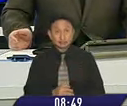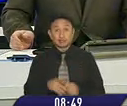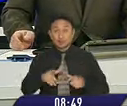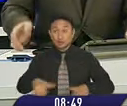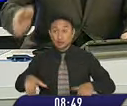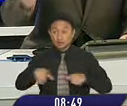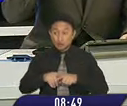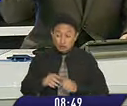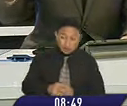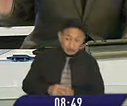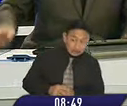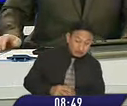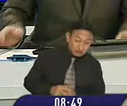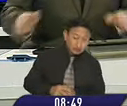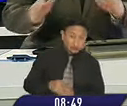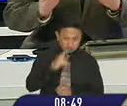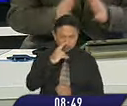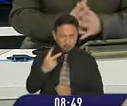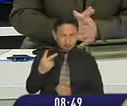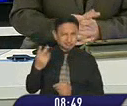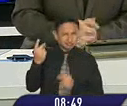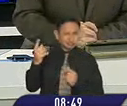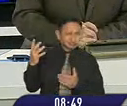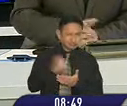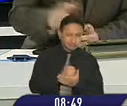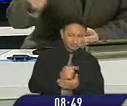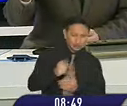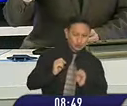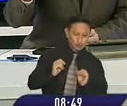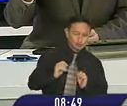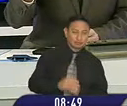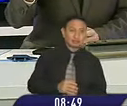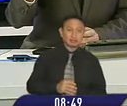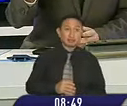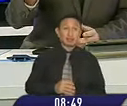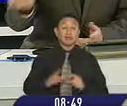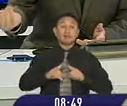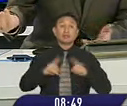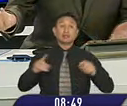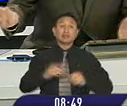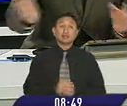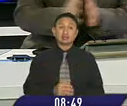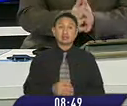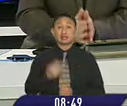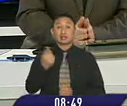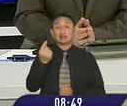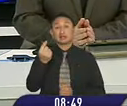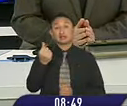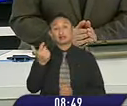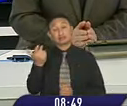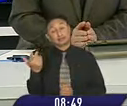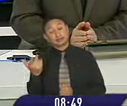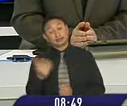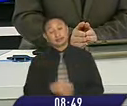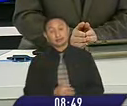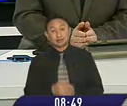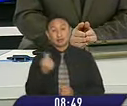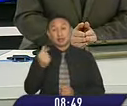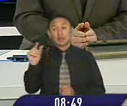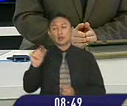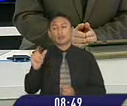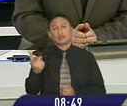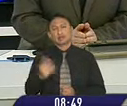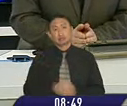que son insalubres, porque uno se da cuenta, pero al tiro. Pero bien dice el adagio popular, es que el billete, Álvarez. Sí, yo sé que el billete, pero